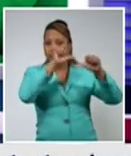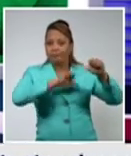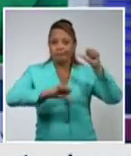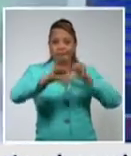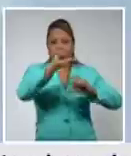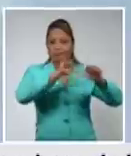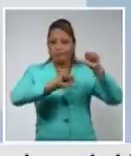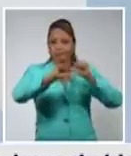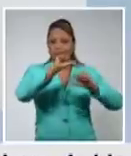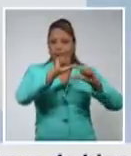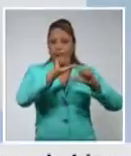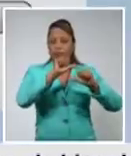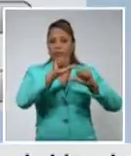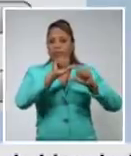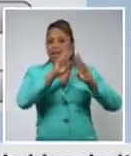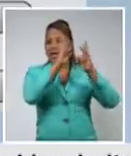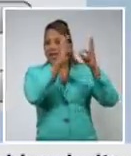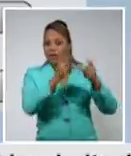18.087 muestras,